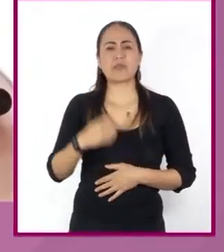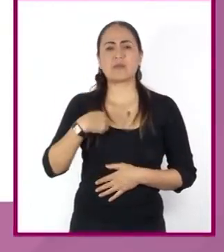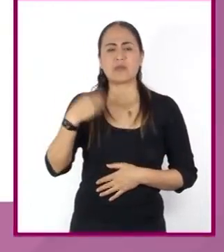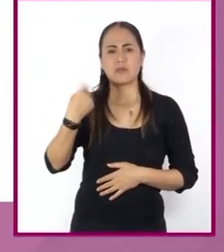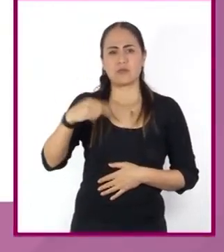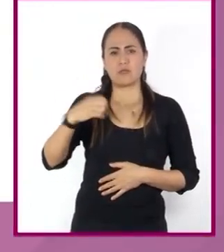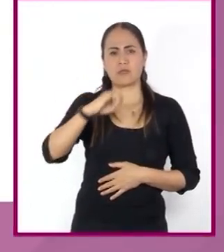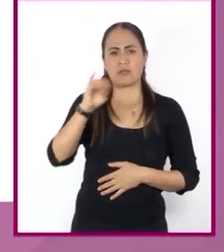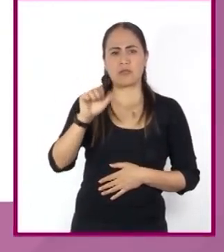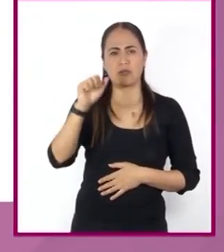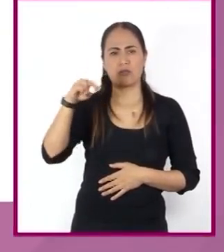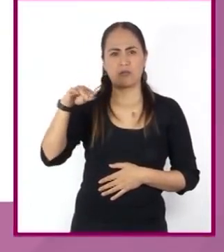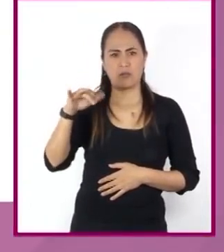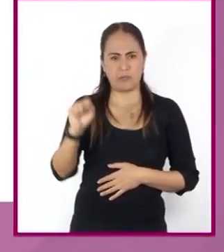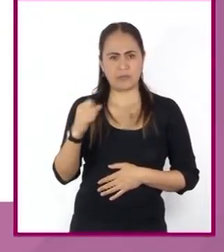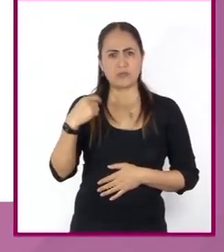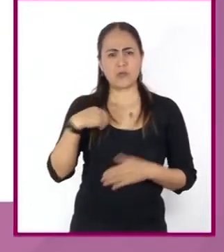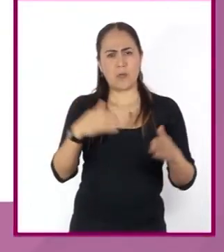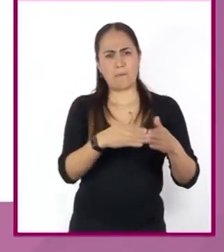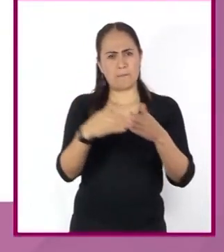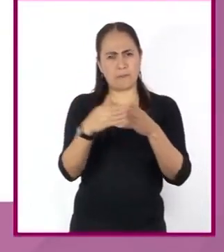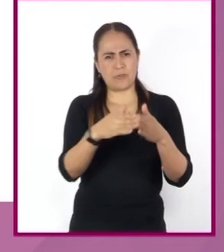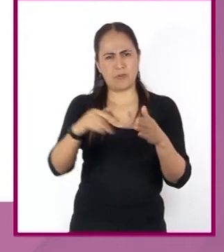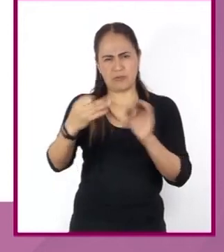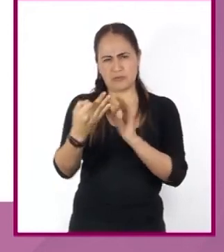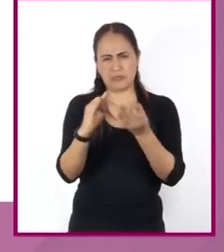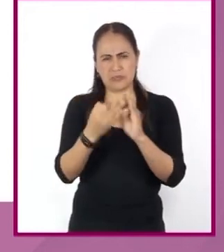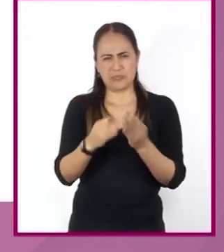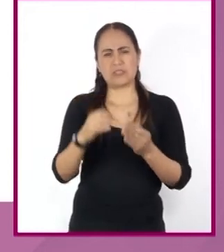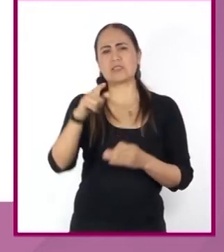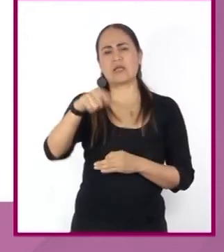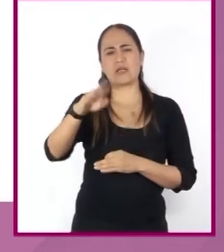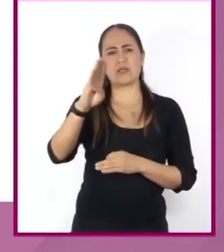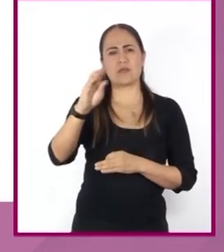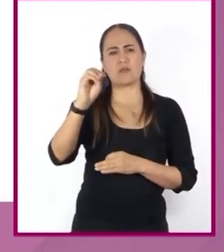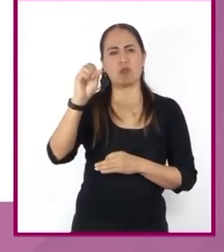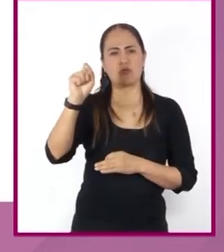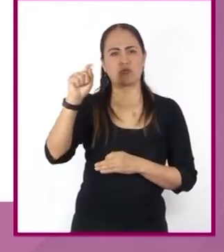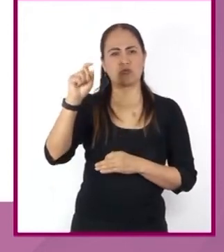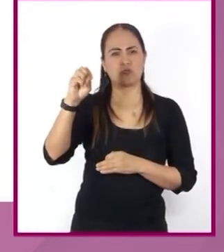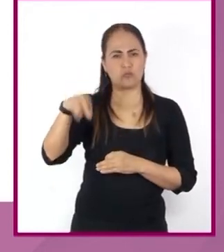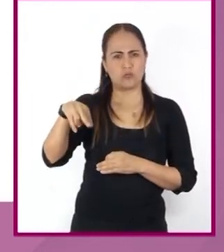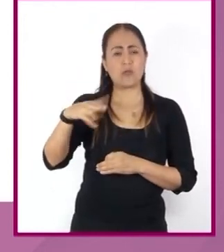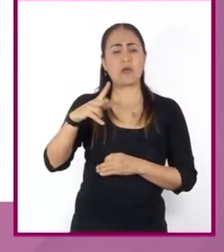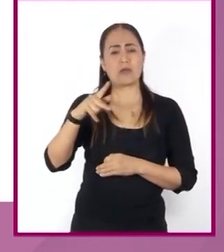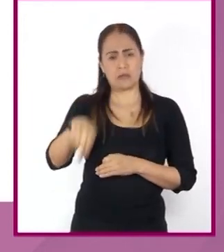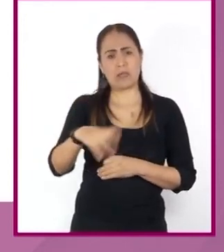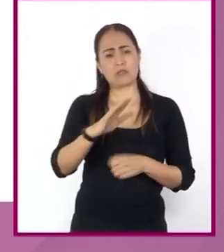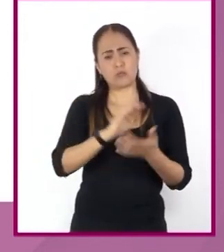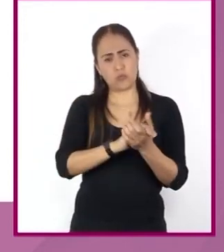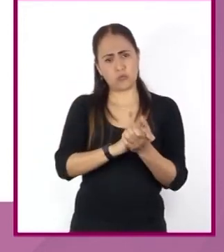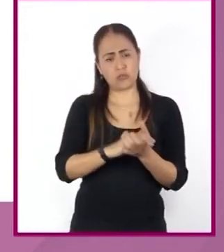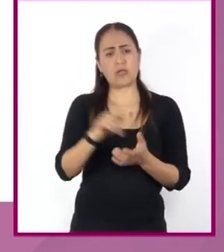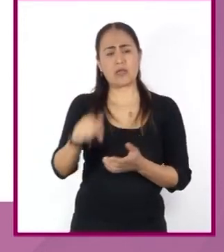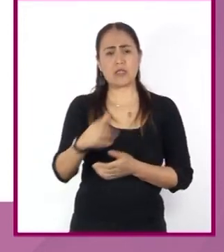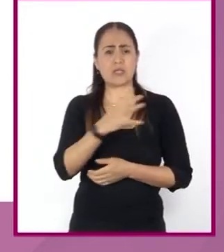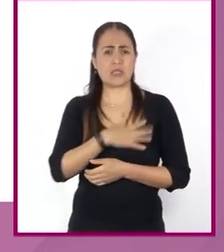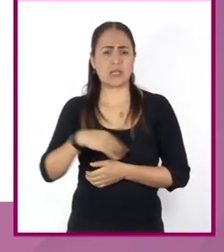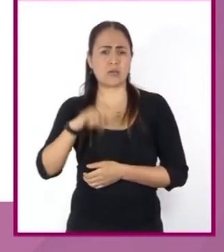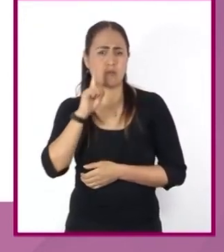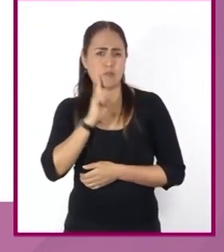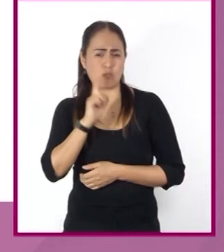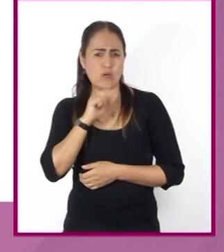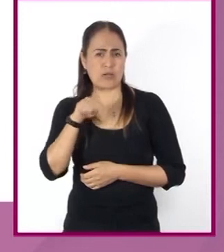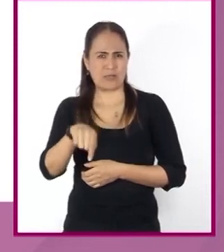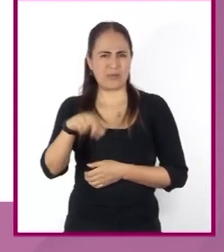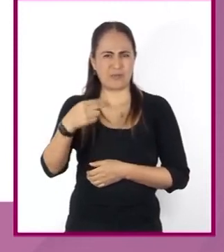James Cabot y vivo en el puerto de Boston, Massachusetts, con Abigail, mi esposa, y Anna, nuestra pequeña hija. Como todos